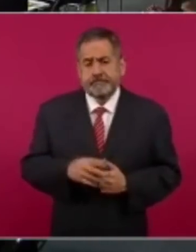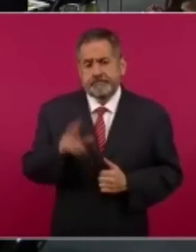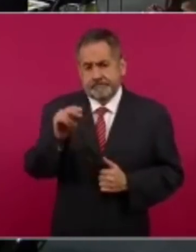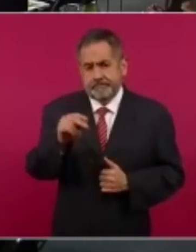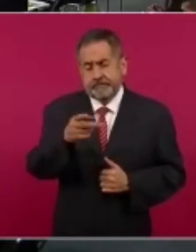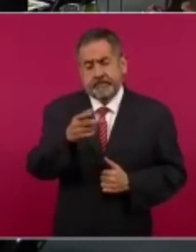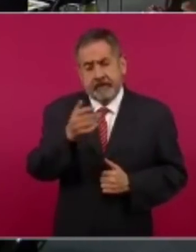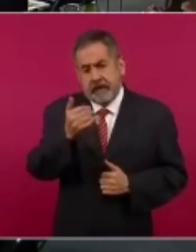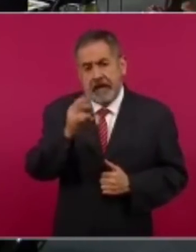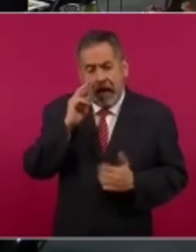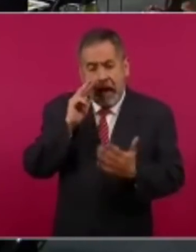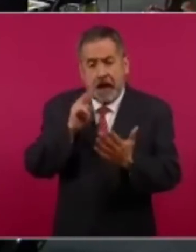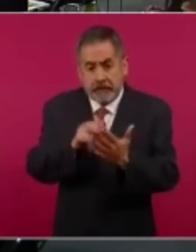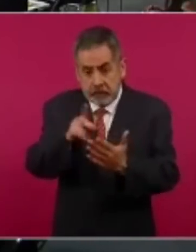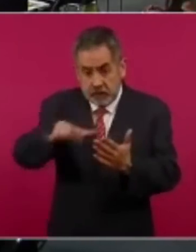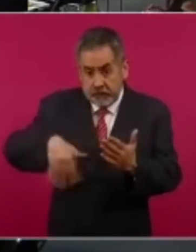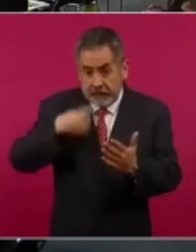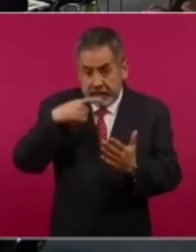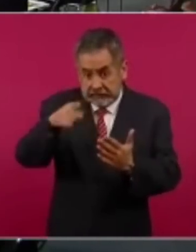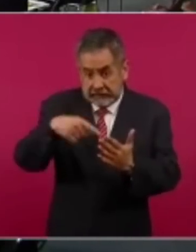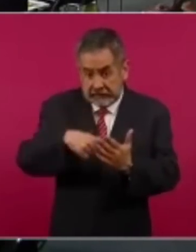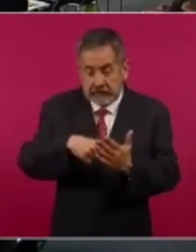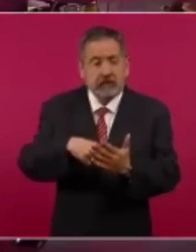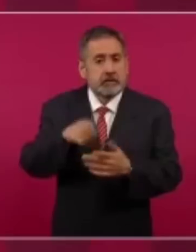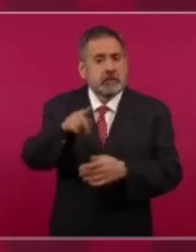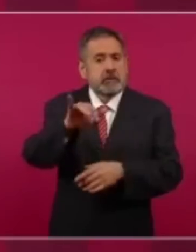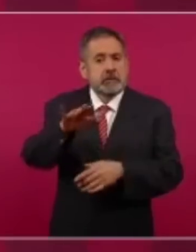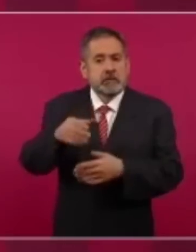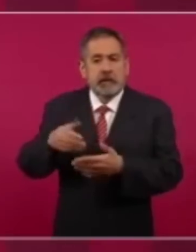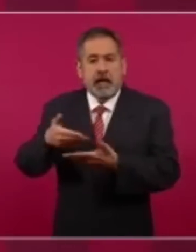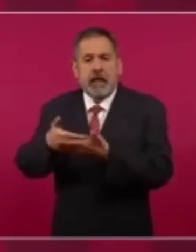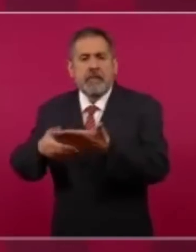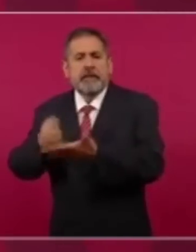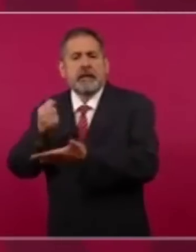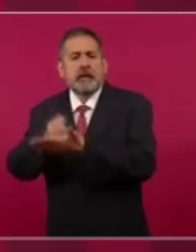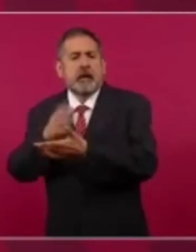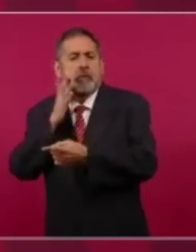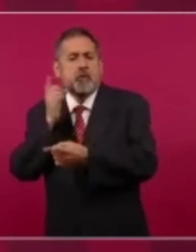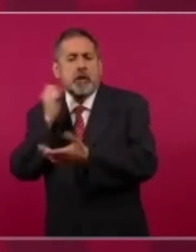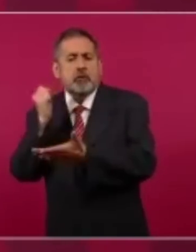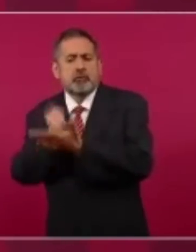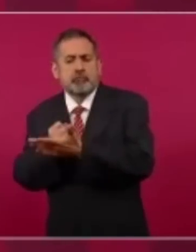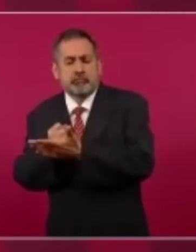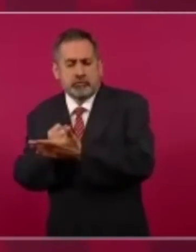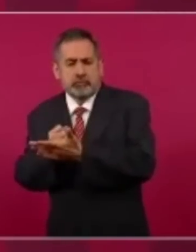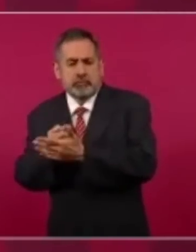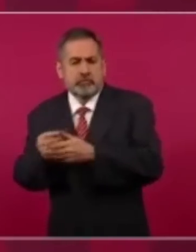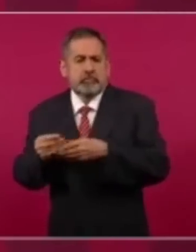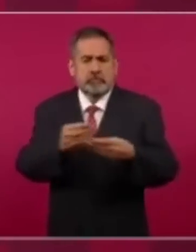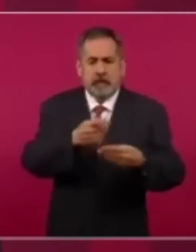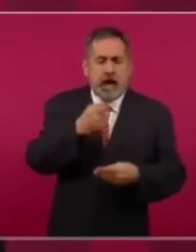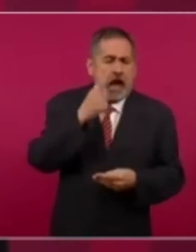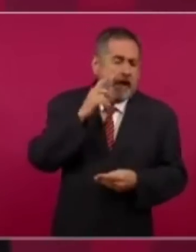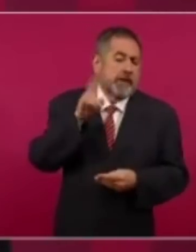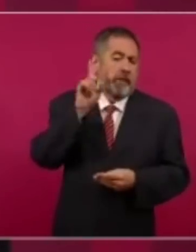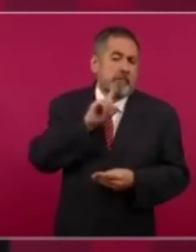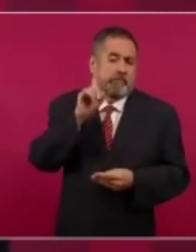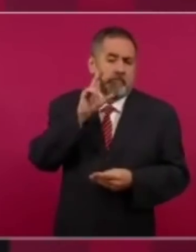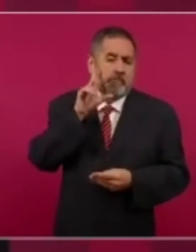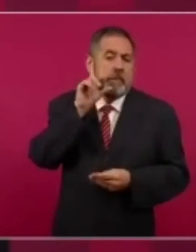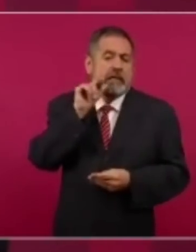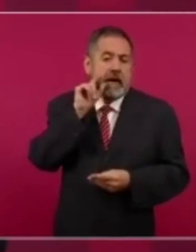Hay que ver si está eso que tú estás planteando. Está aprobado por el dictamen que aprobó la Cámara de Diputados. Vamos a que mañana